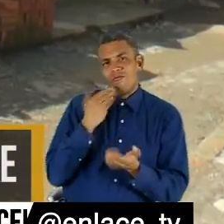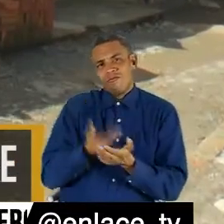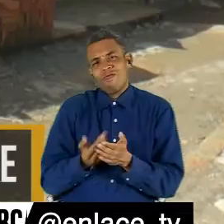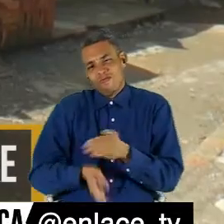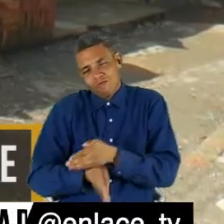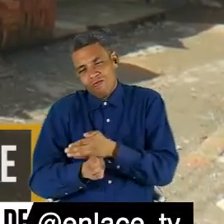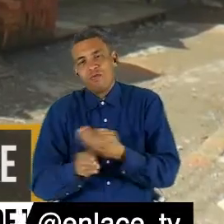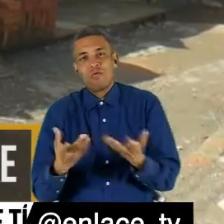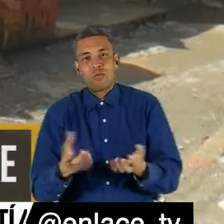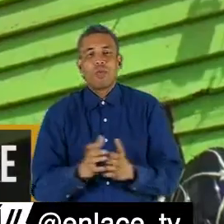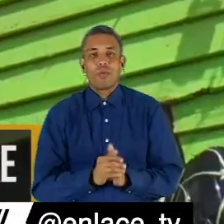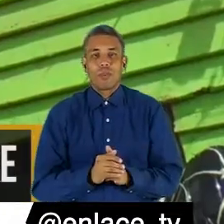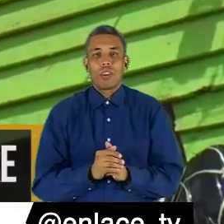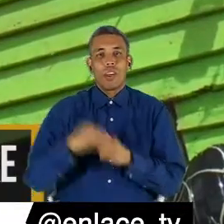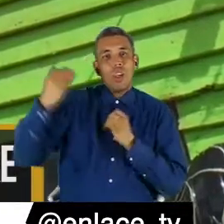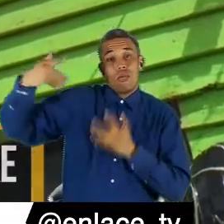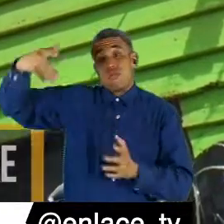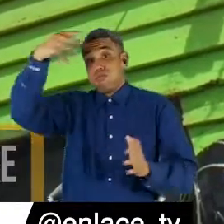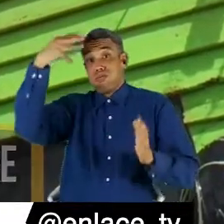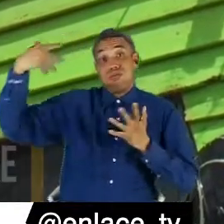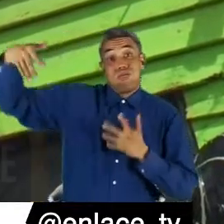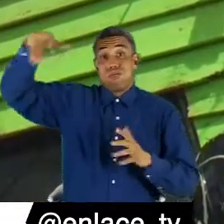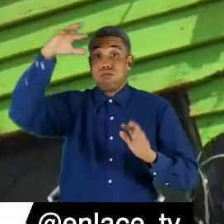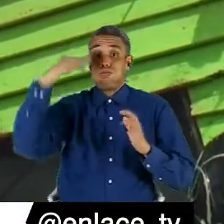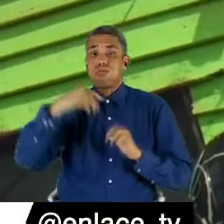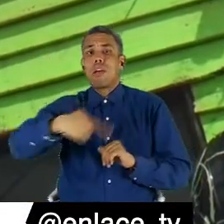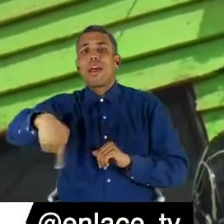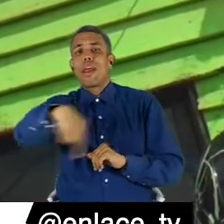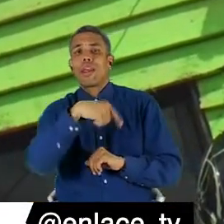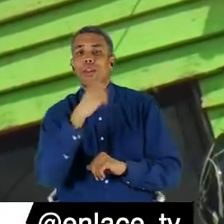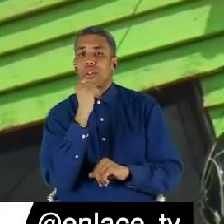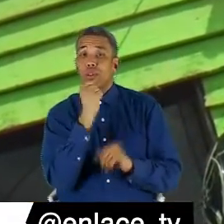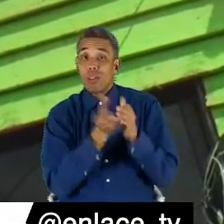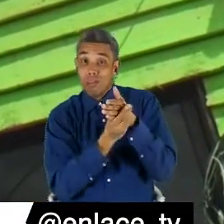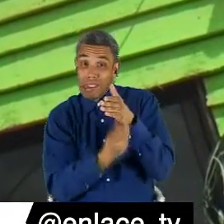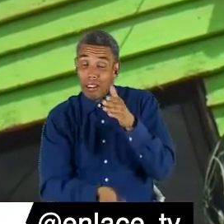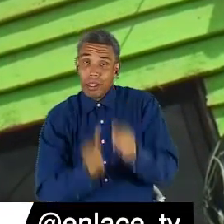en anteriores, la naturaleza parece ensañarse contra los más humildes.